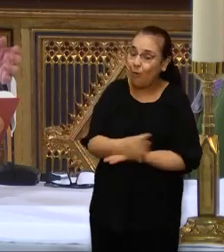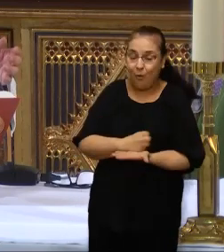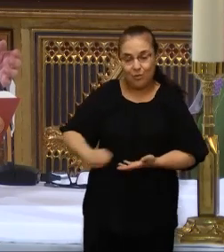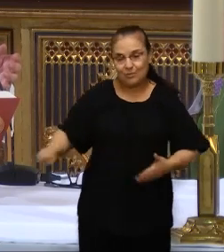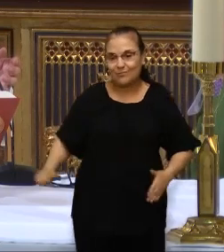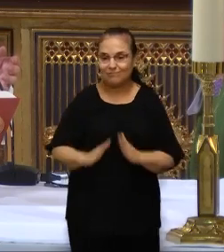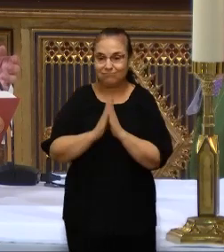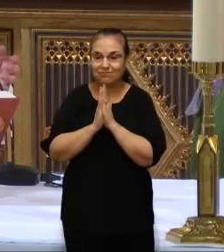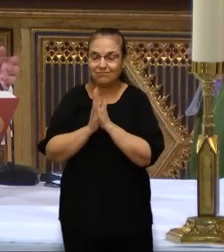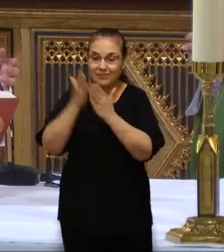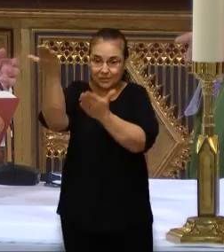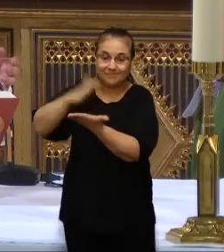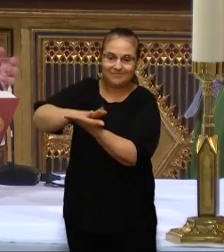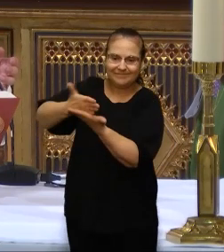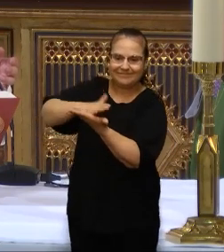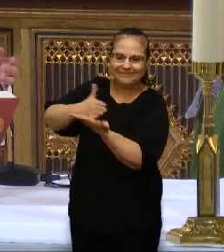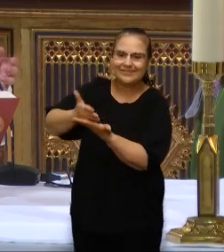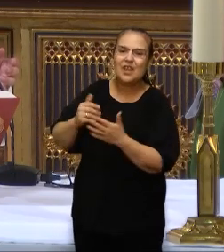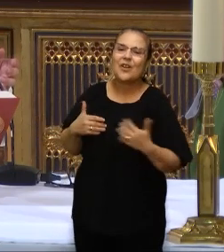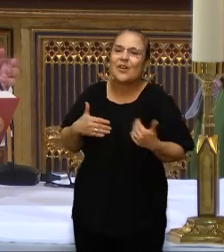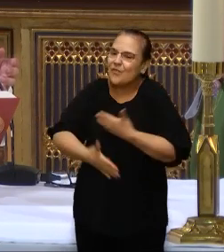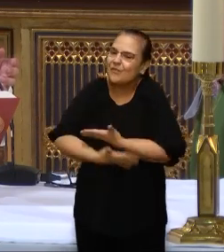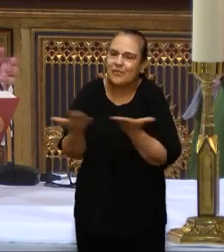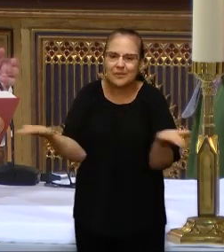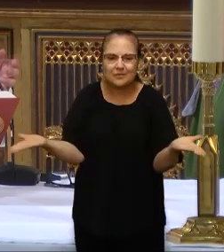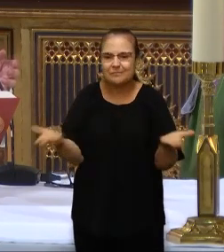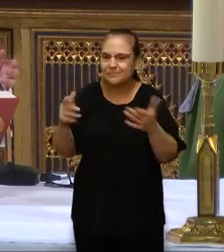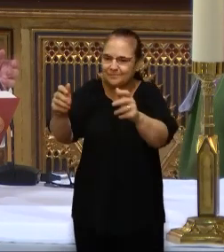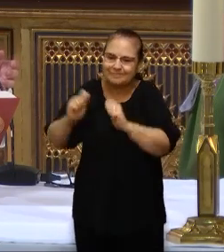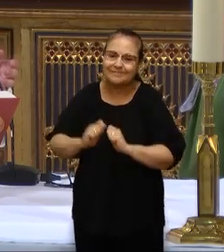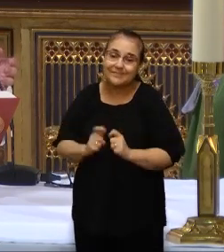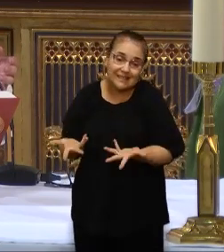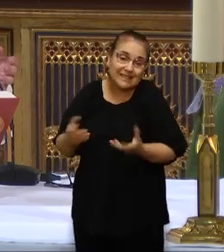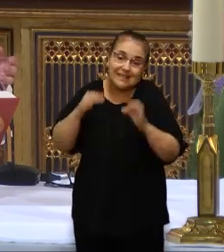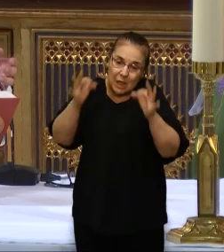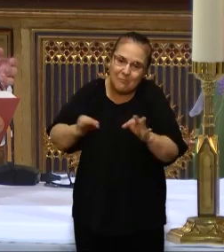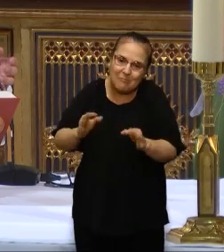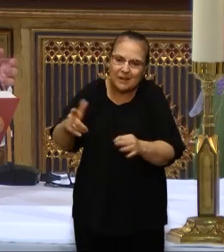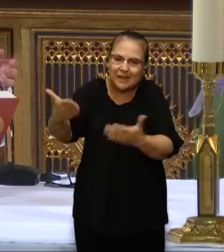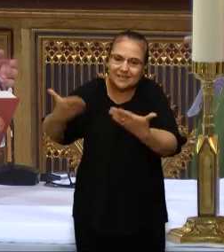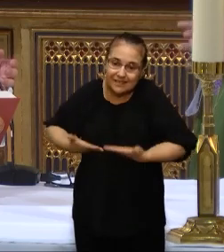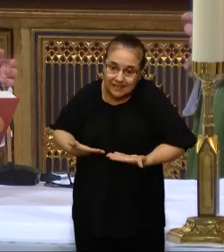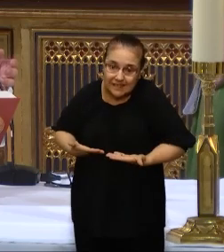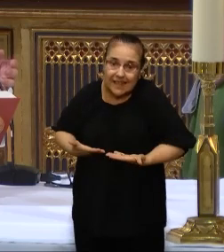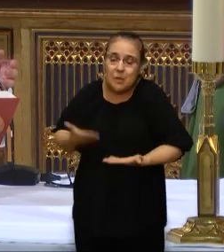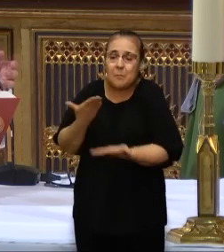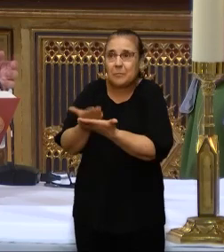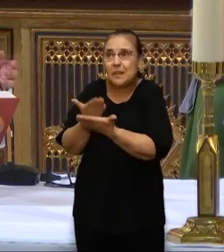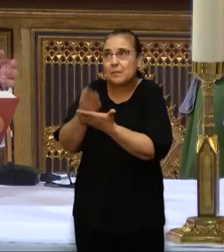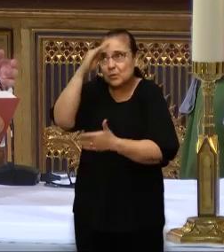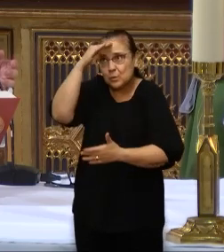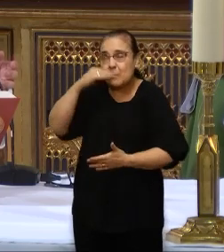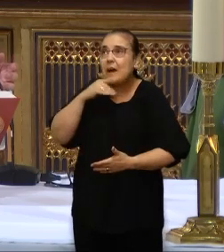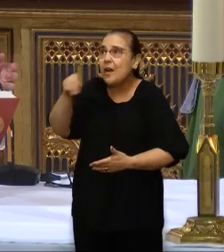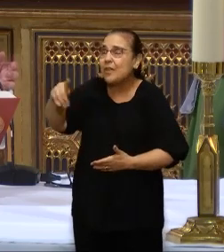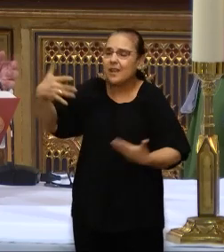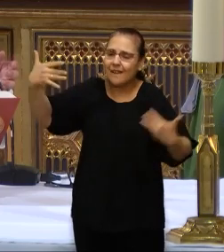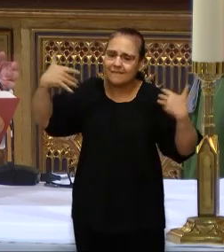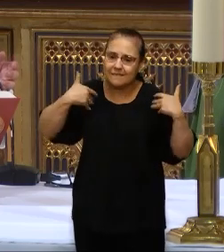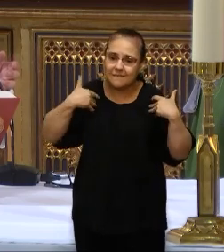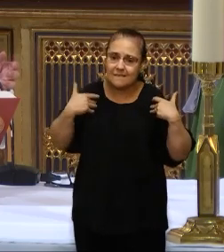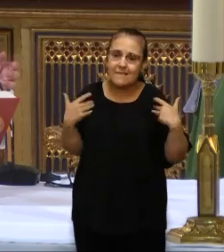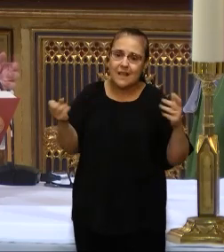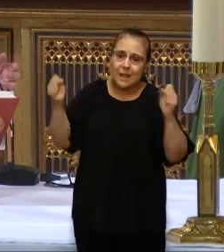santos, por cuya intercesión confiamos obtener siempre tu ayuda. Te pedimos, Padre, que esta víctima de